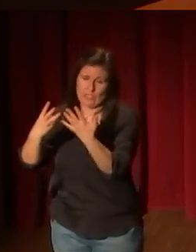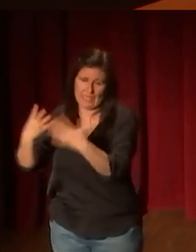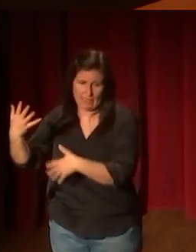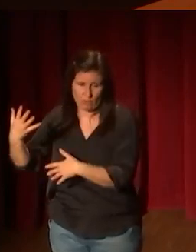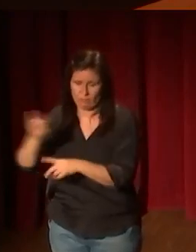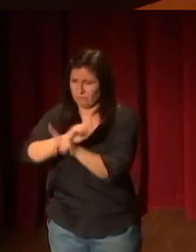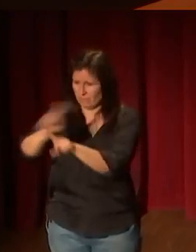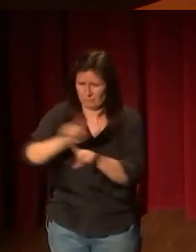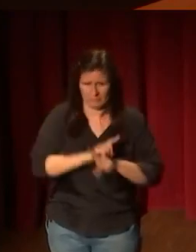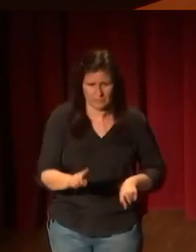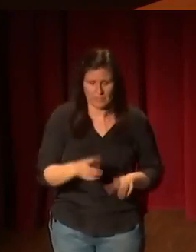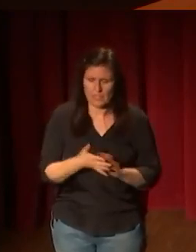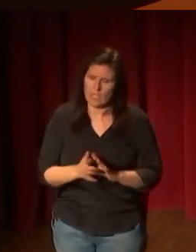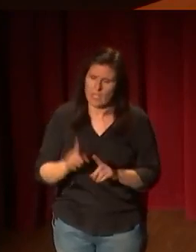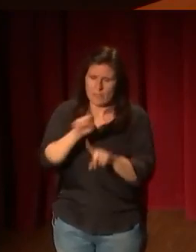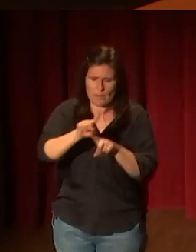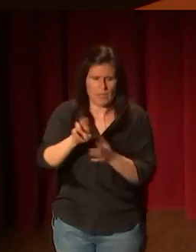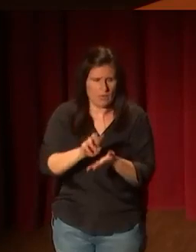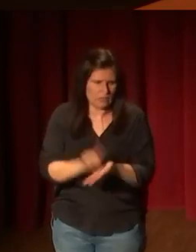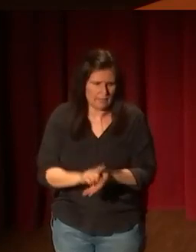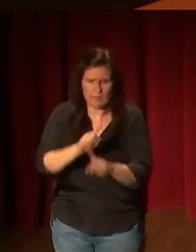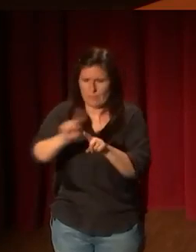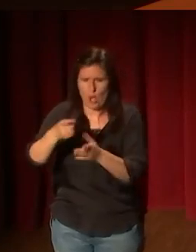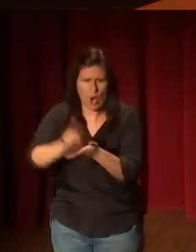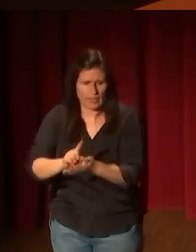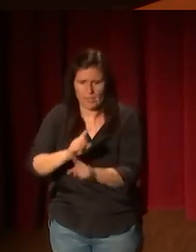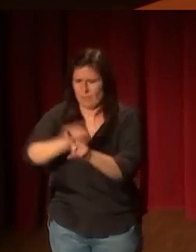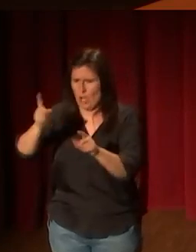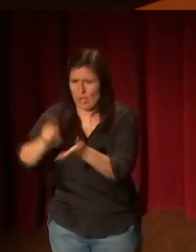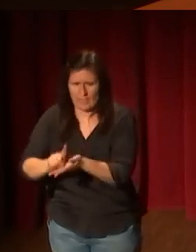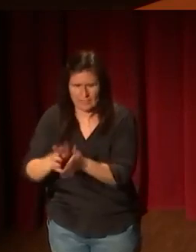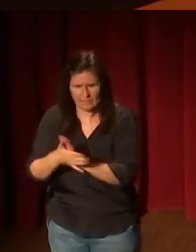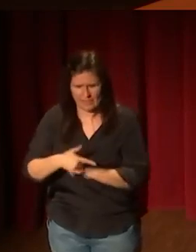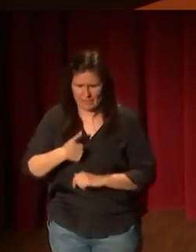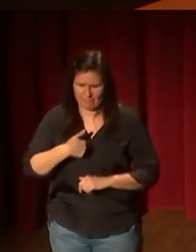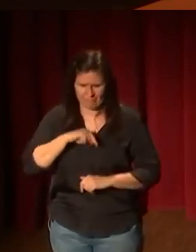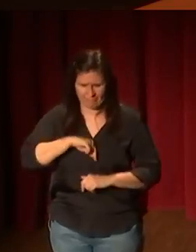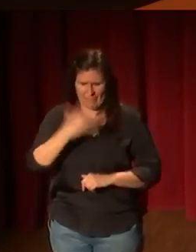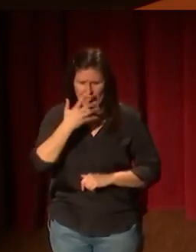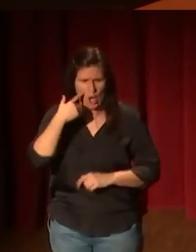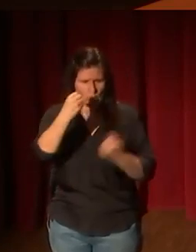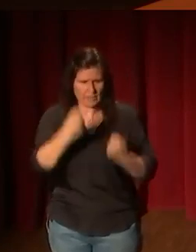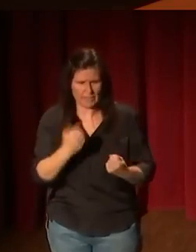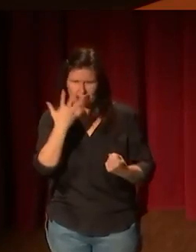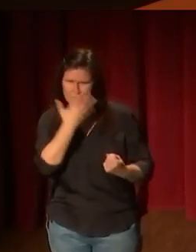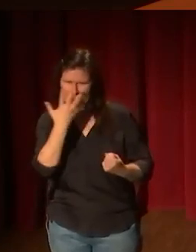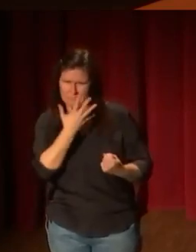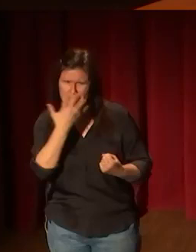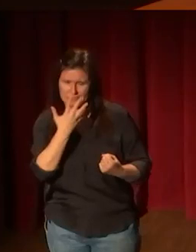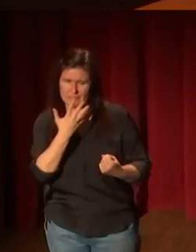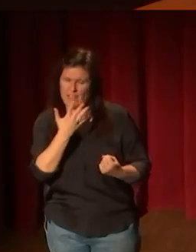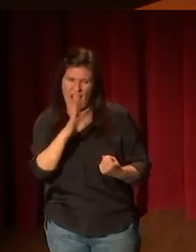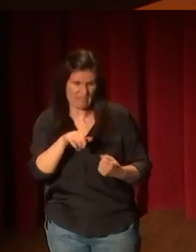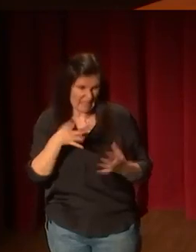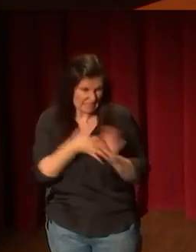una prohibición se repite tanto no nos habla tanto no nos habla solamente del celo de las autoridades sino fundamentalmente lo que